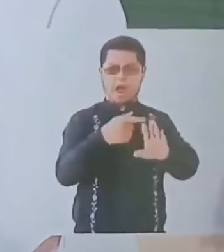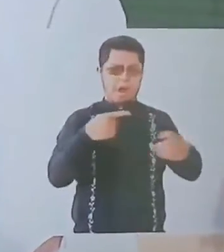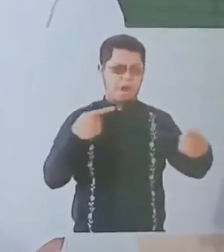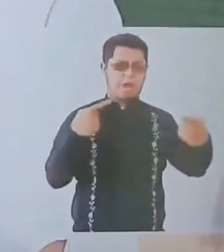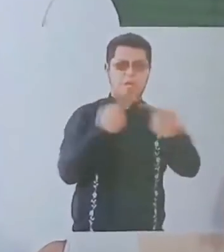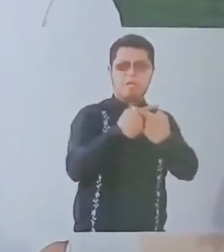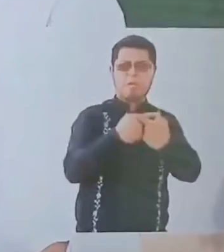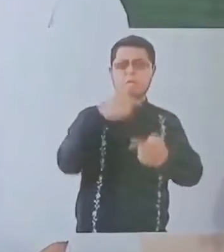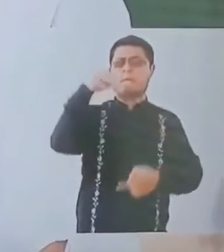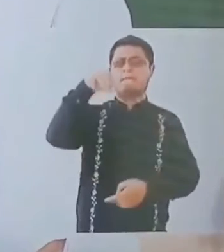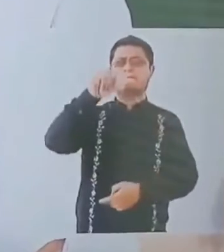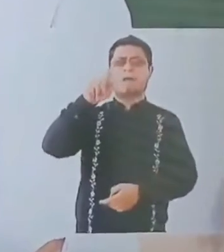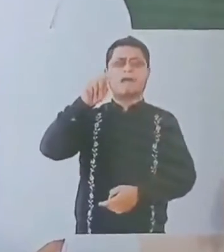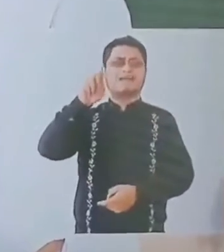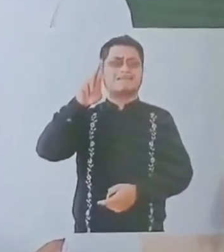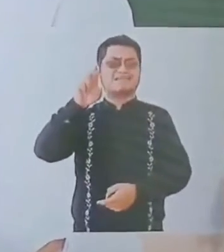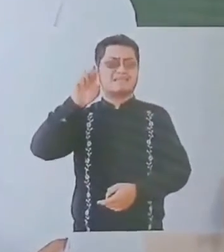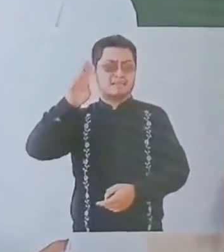Martin Luther King